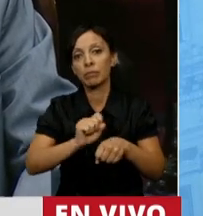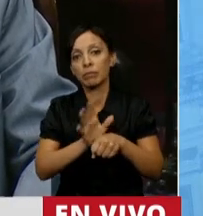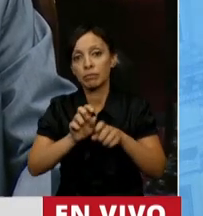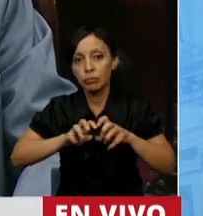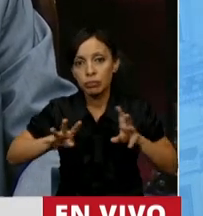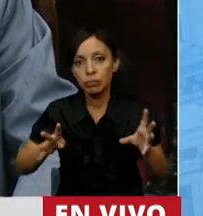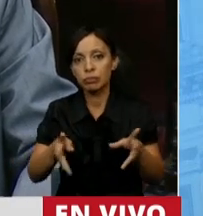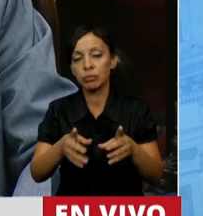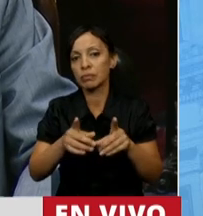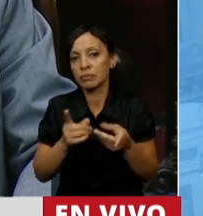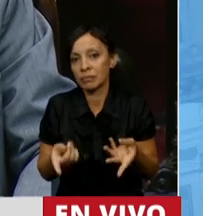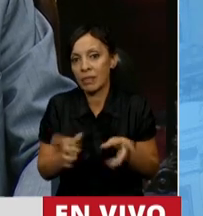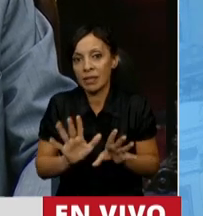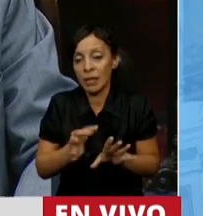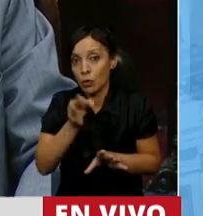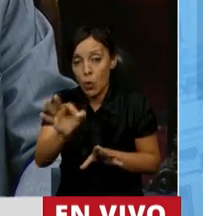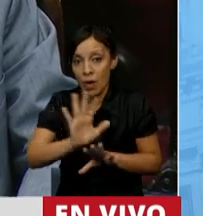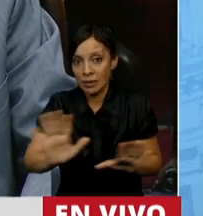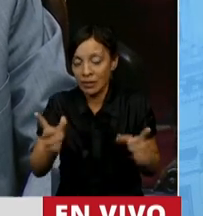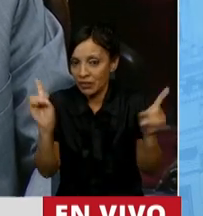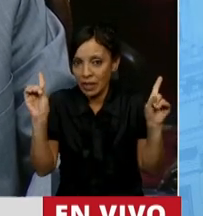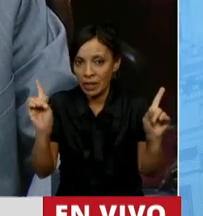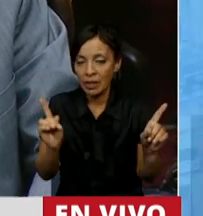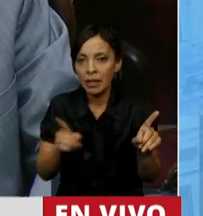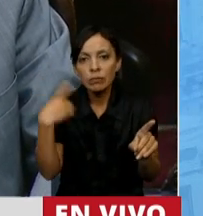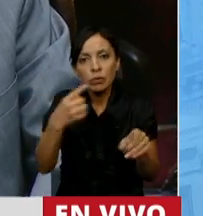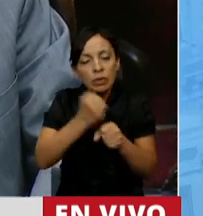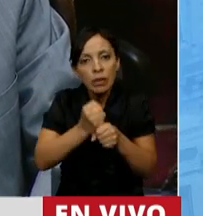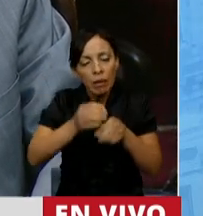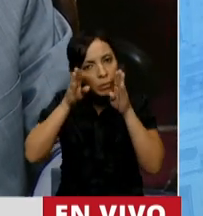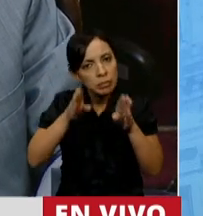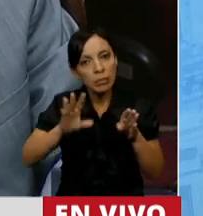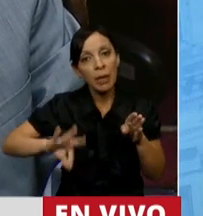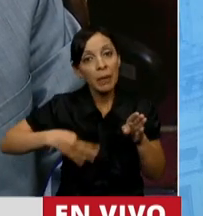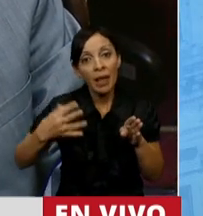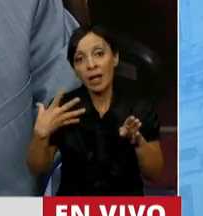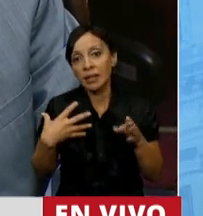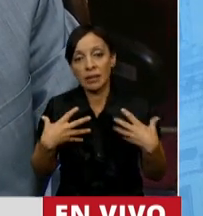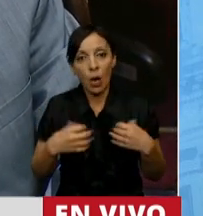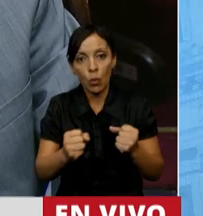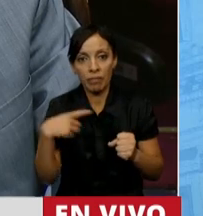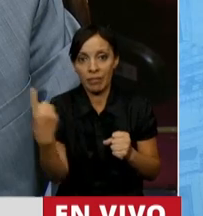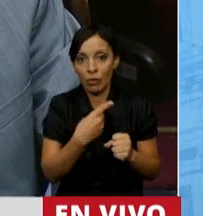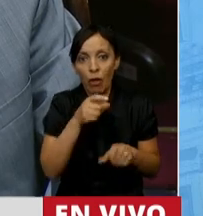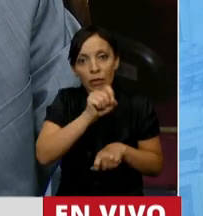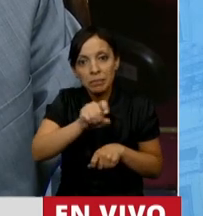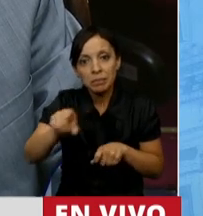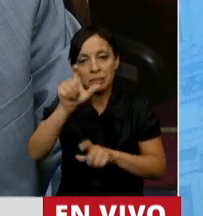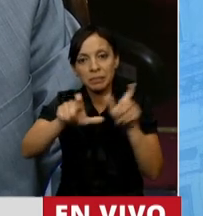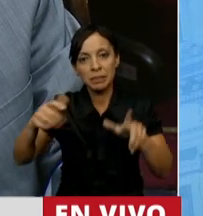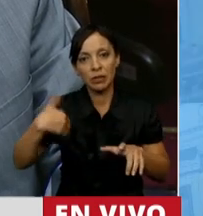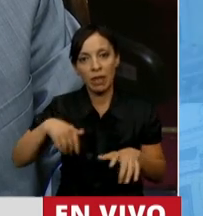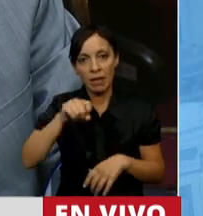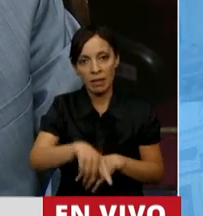sin precedentes en los últimos 100 años. Hemos trabajado priorizando la vida y la salud de todos y cada uno de los argentinos y